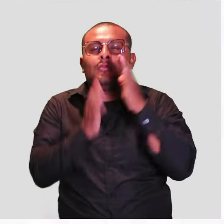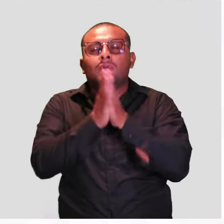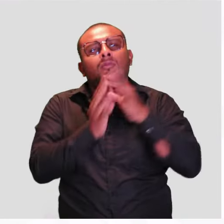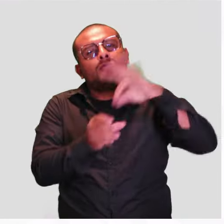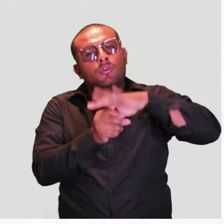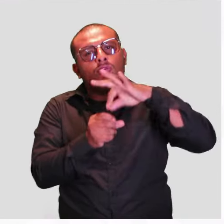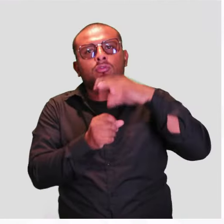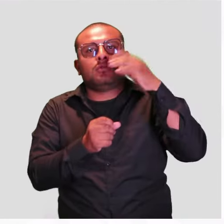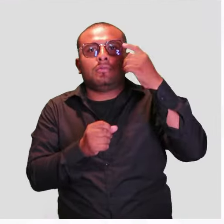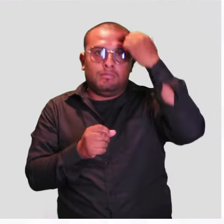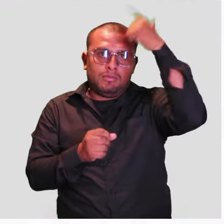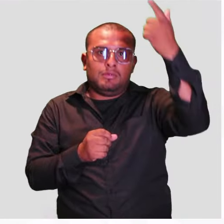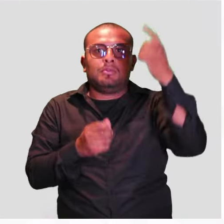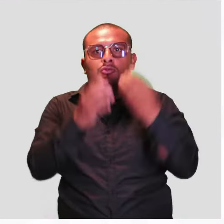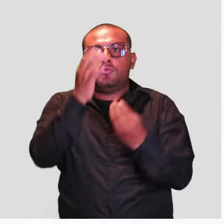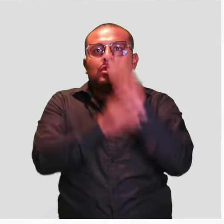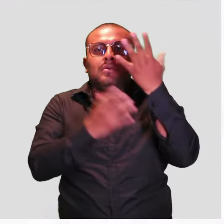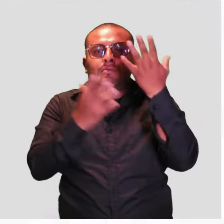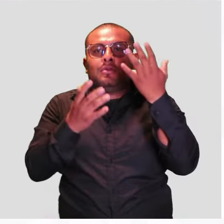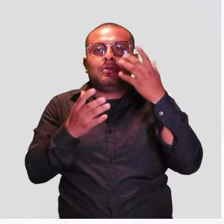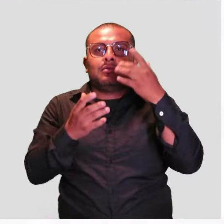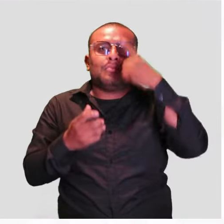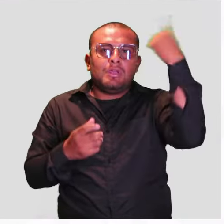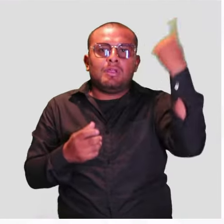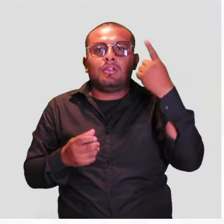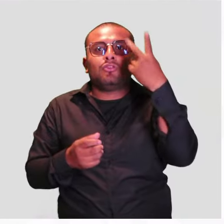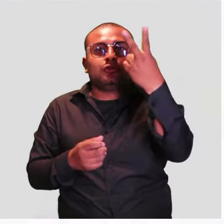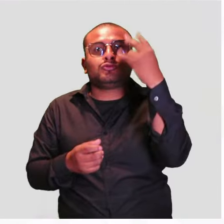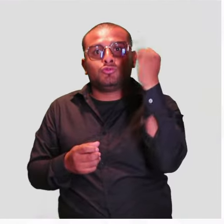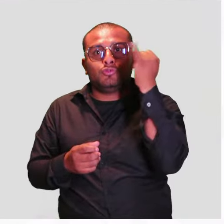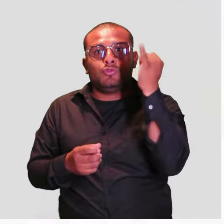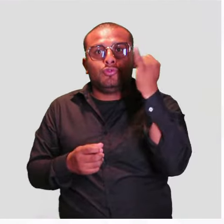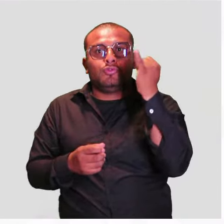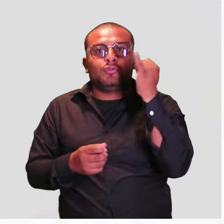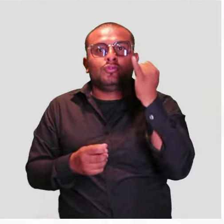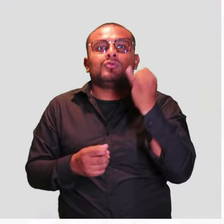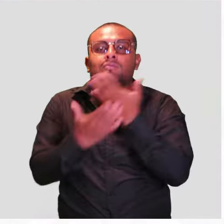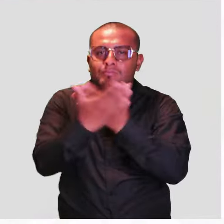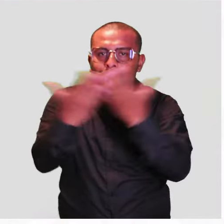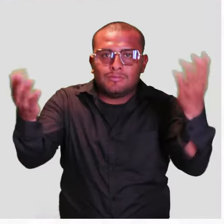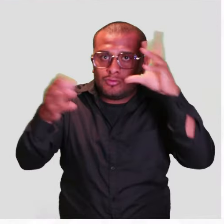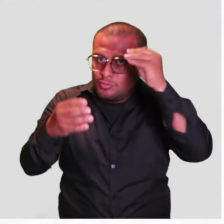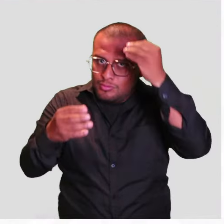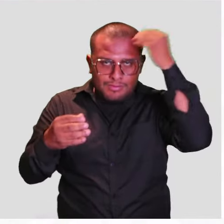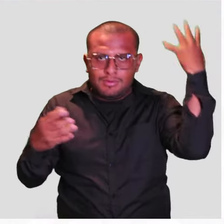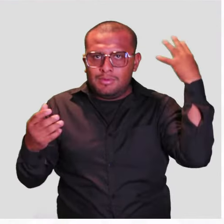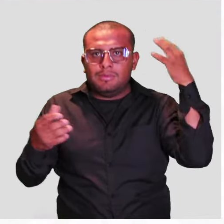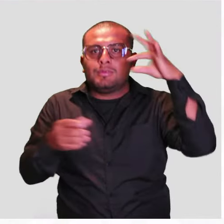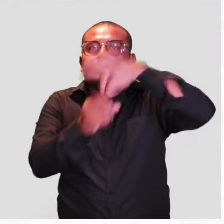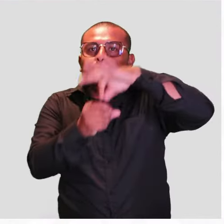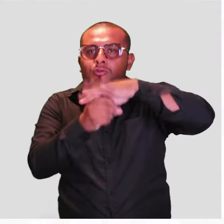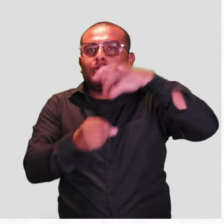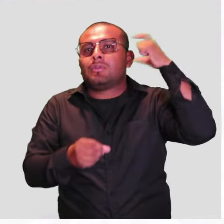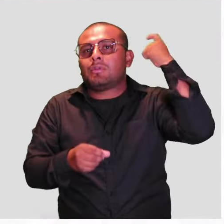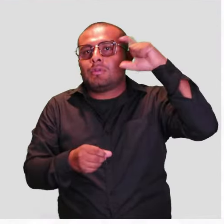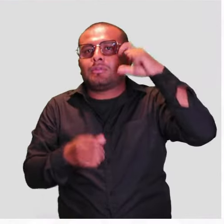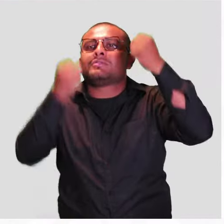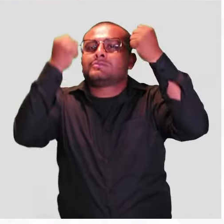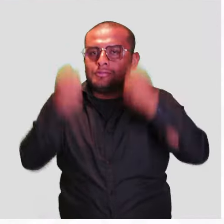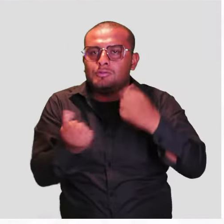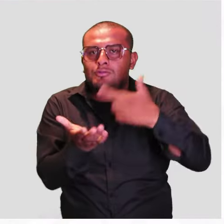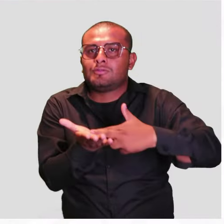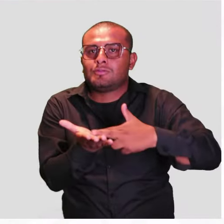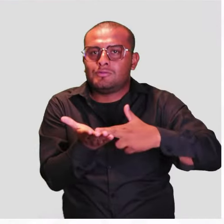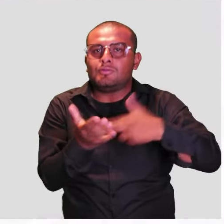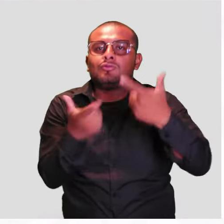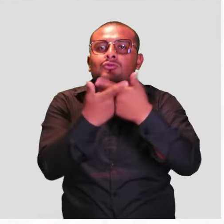este planteamiento para el 2 de junio. Así es que no se les olvide votar por Querétaro Seguro, el partido